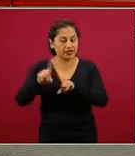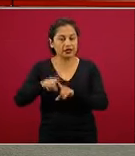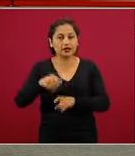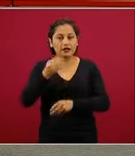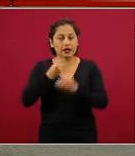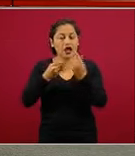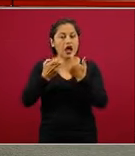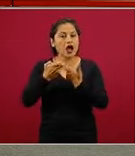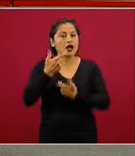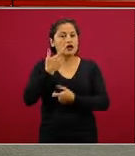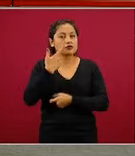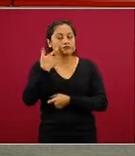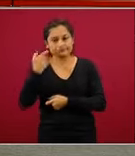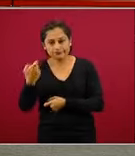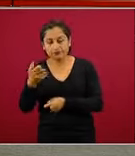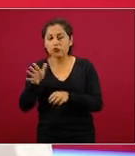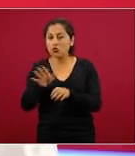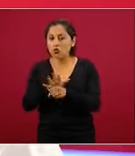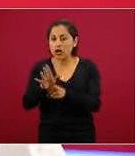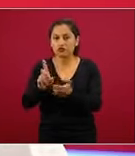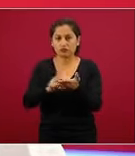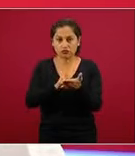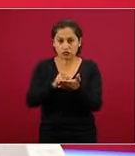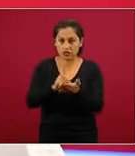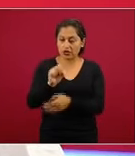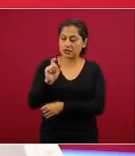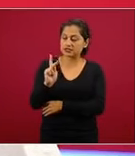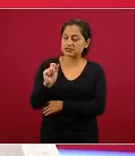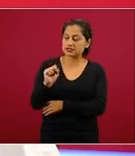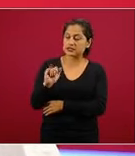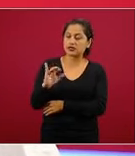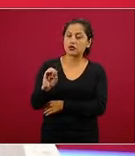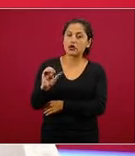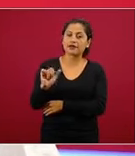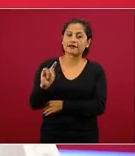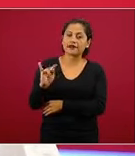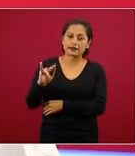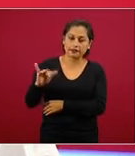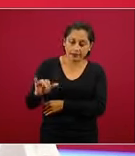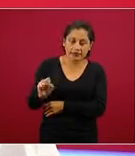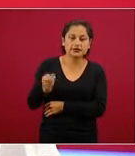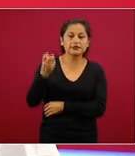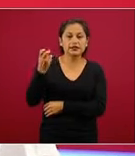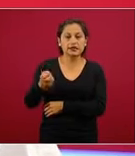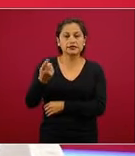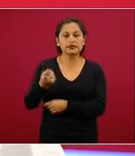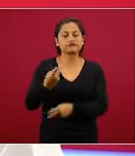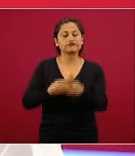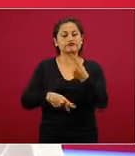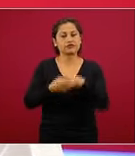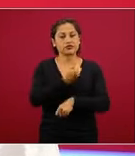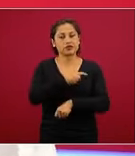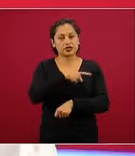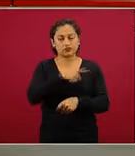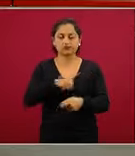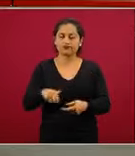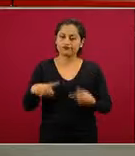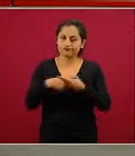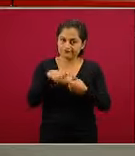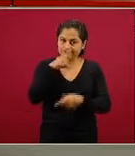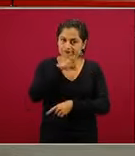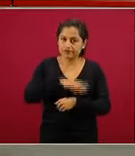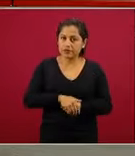distintas sustancias psicoactivas, psicotrópicas, que tienen consecuencias importantes sobre la salud. Como ella